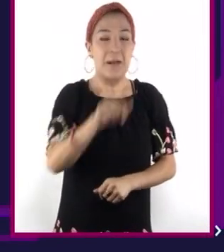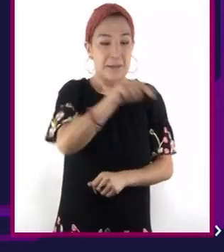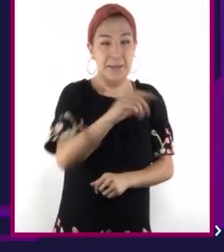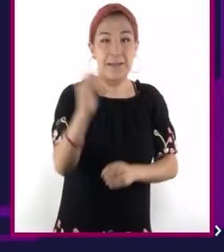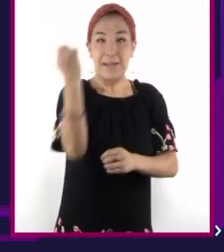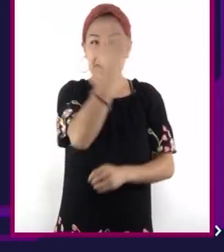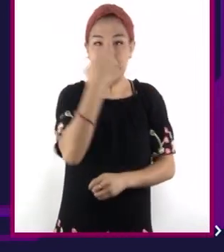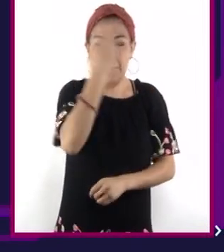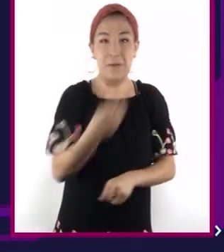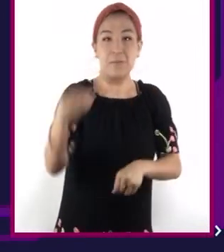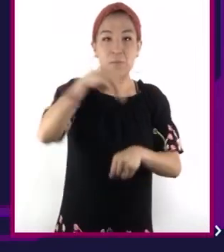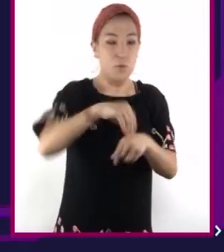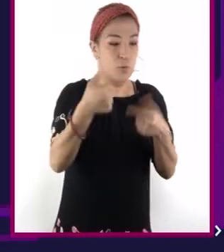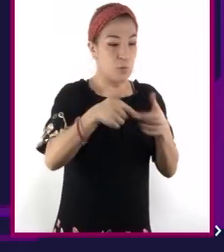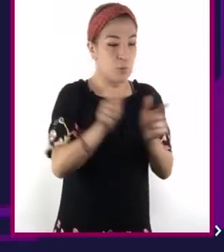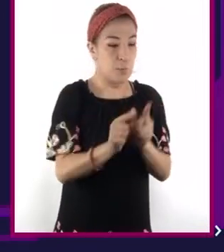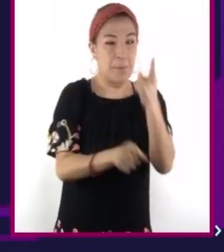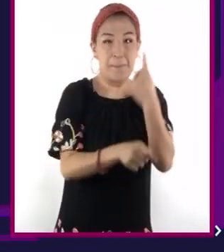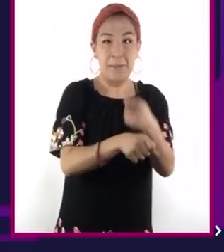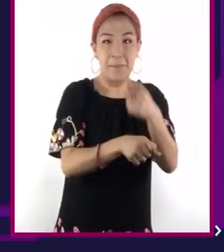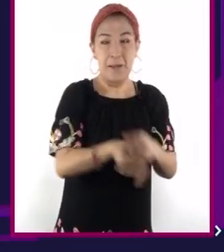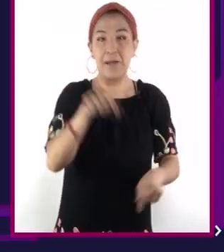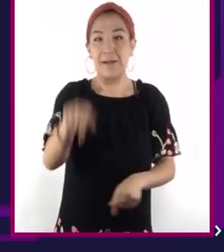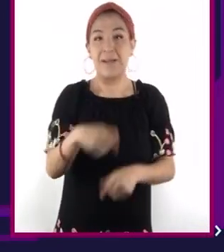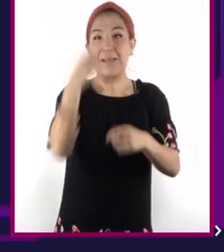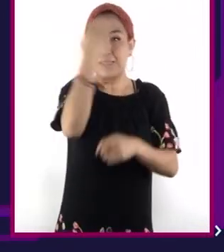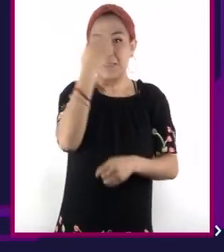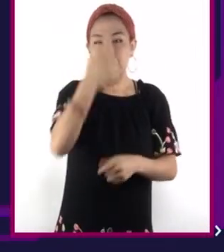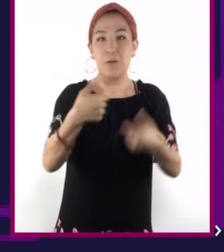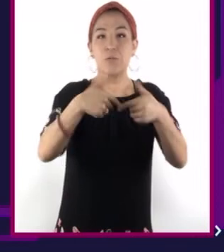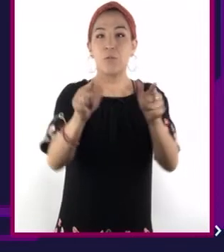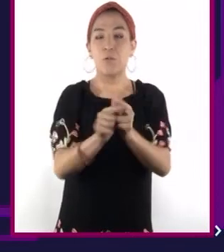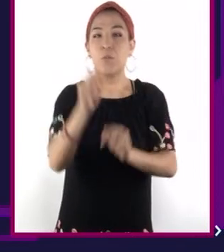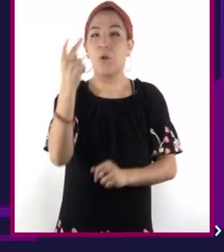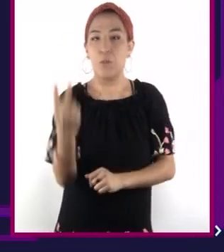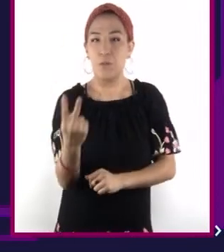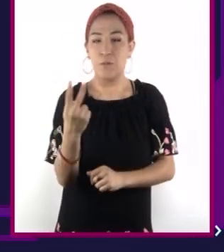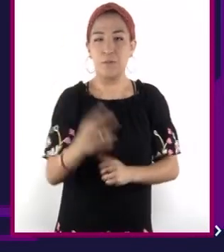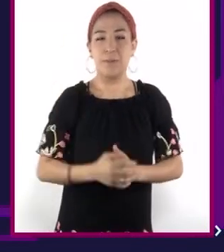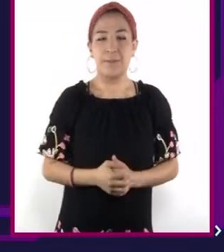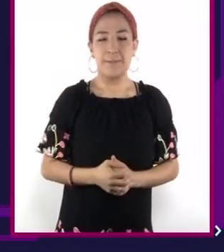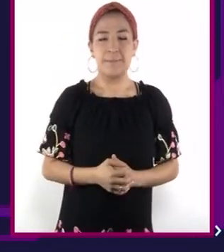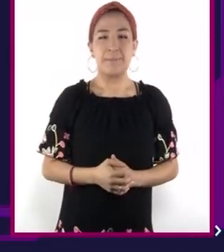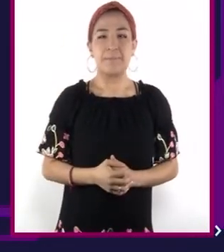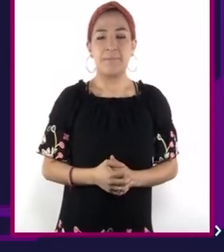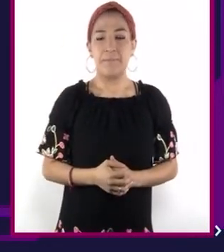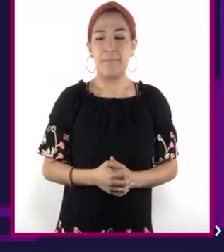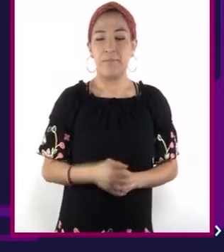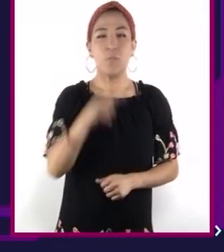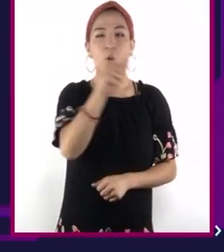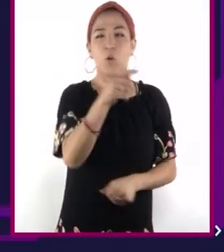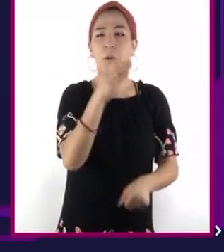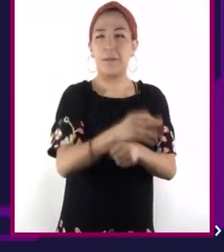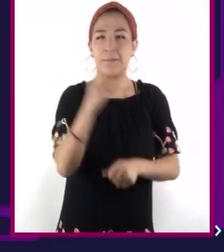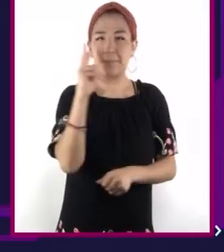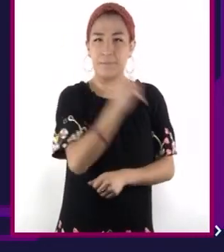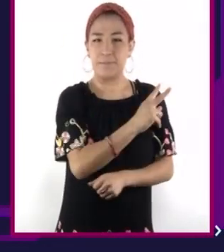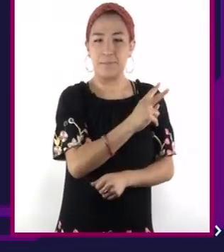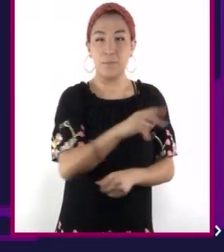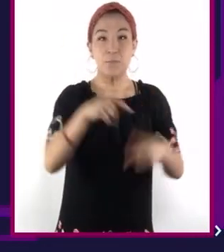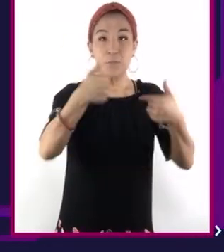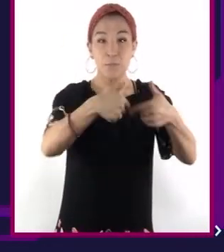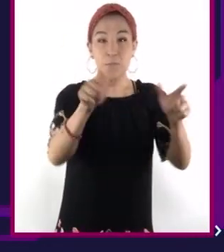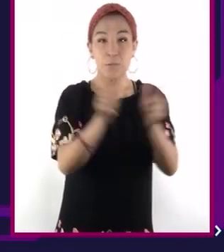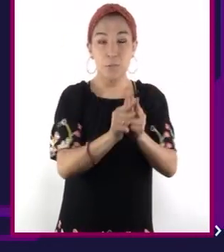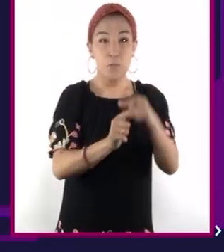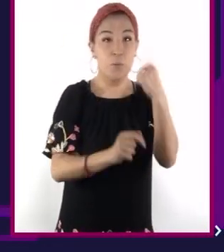aplicado al grupo 1 y el examen aplicado al grupo 2? Se observa que en el grupo